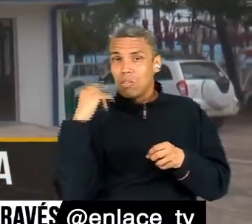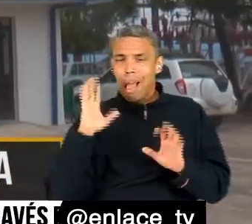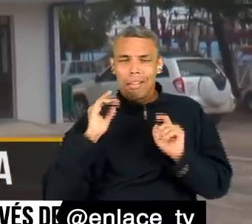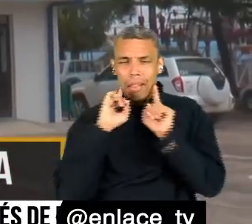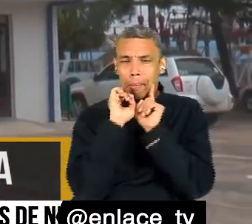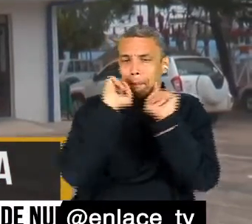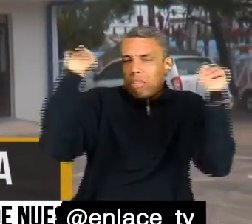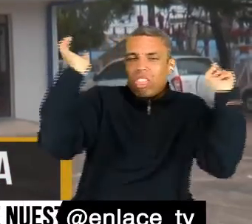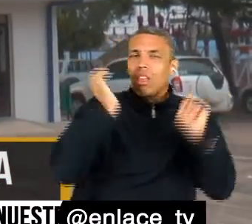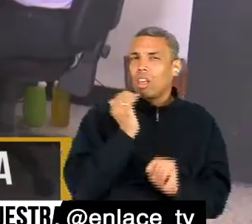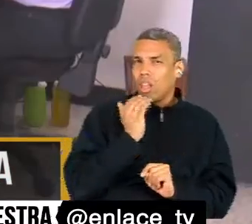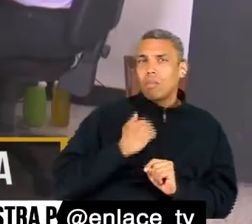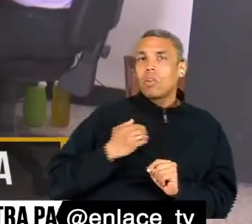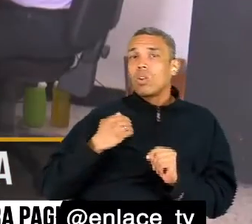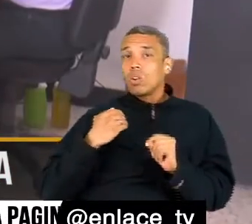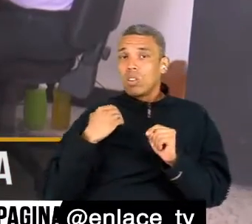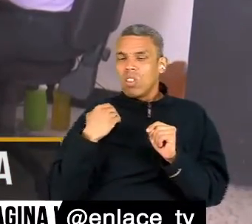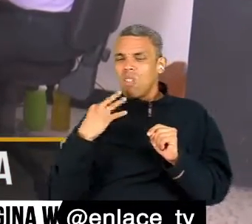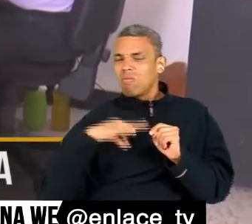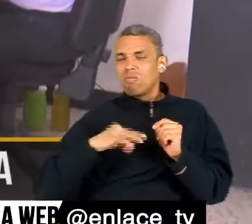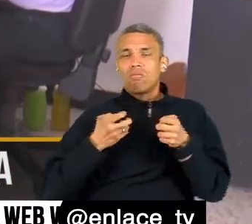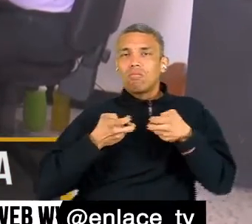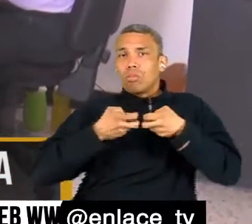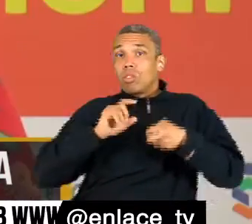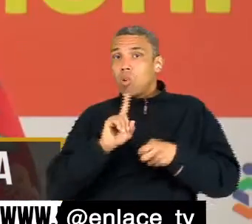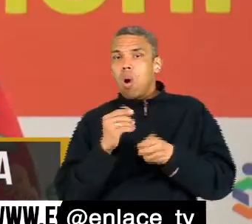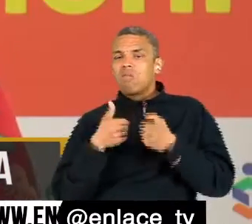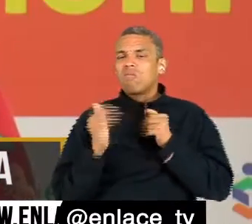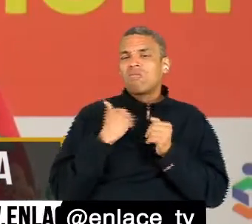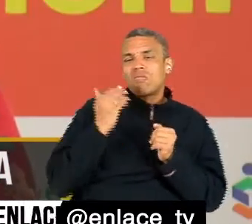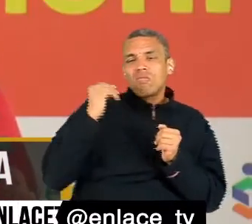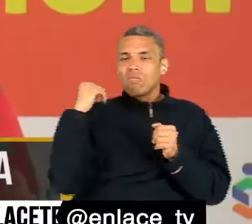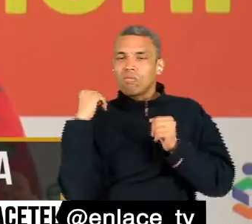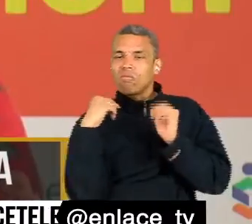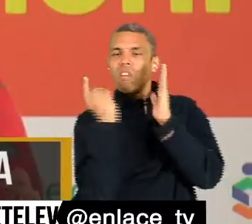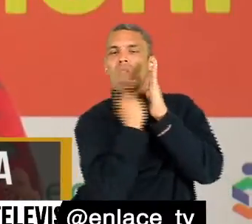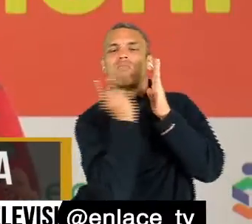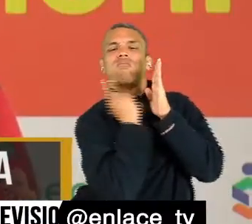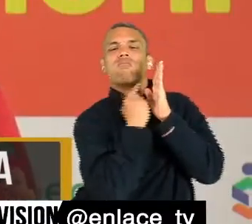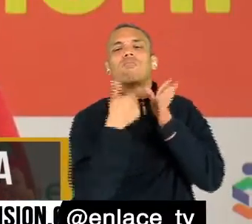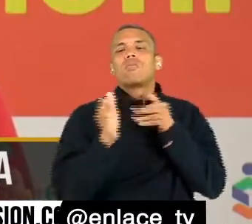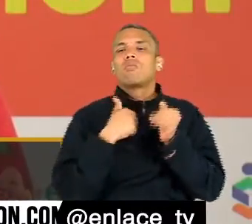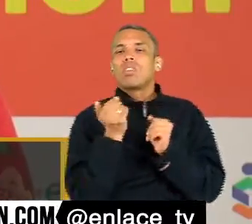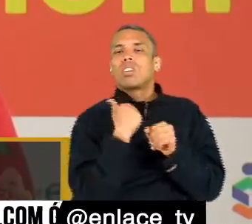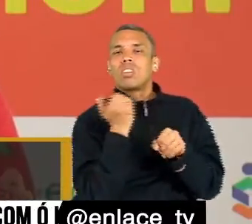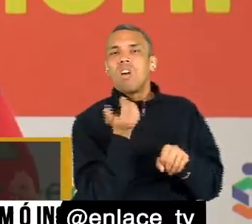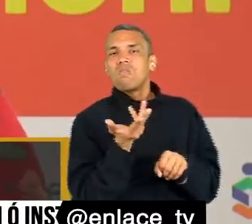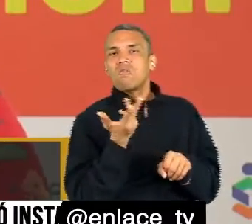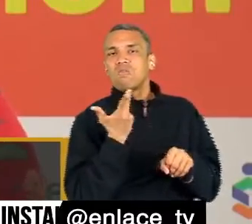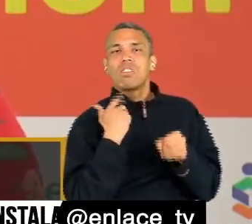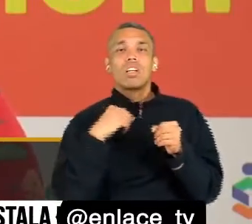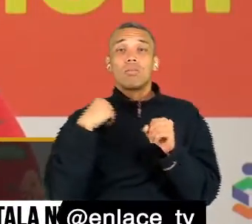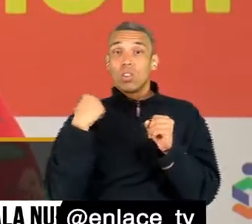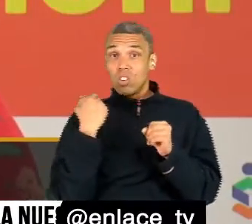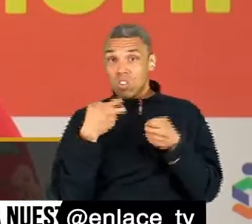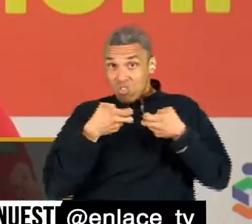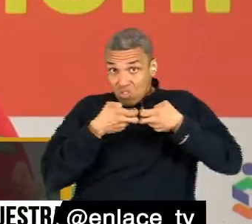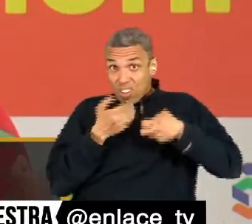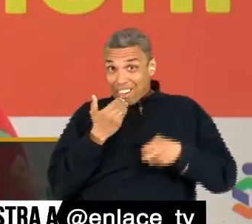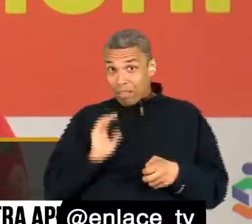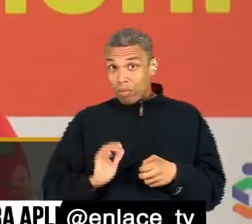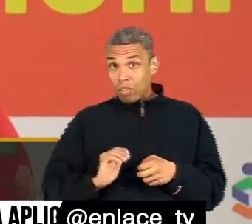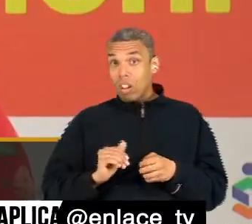empresa electrificadora de Santander acompaña esta iniciativa en este departamento. Sí, hemos ahorrado, digamos, no en las metas que hemos esperado,